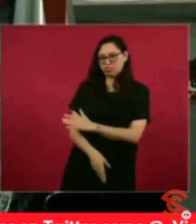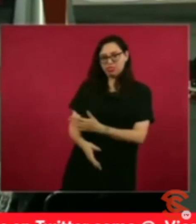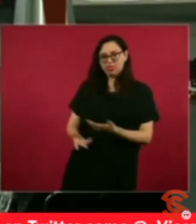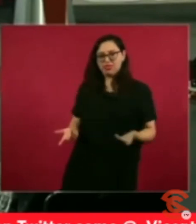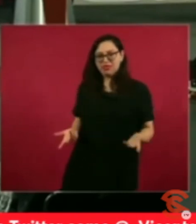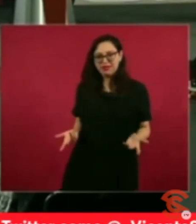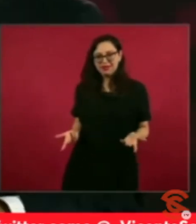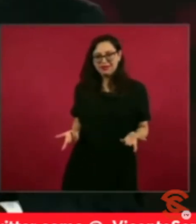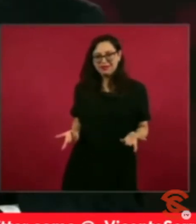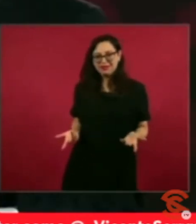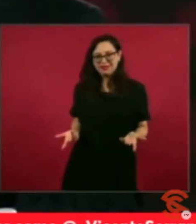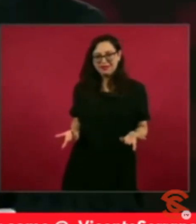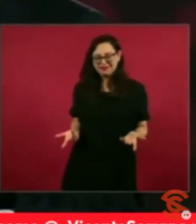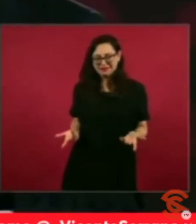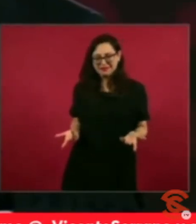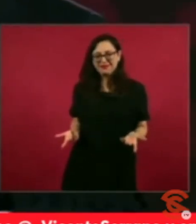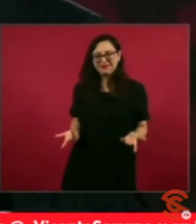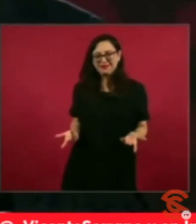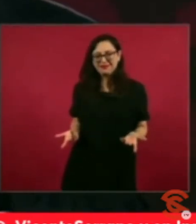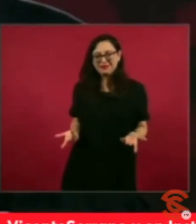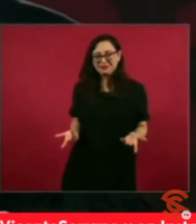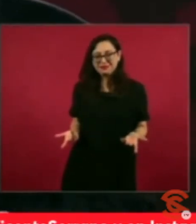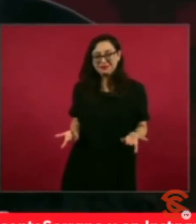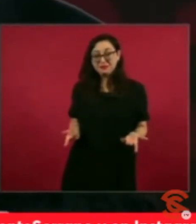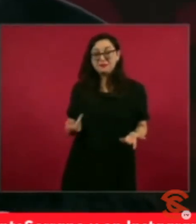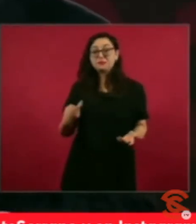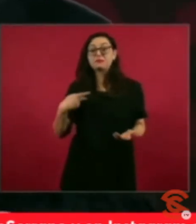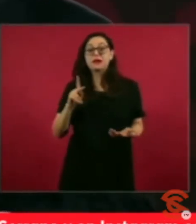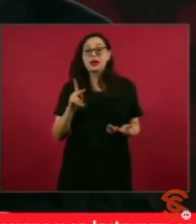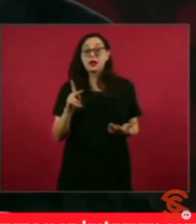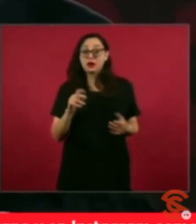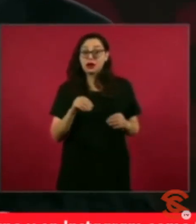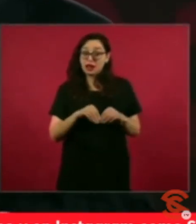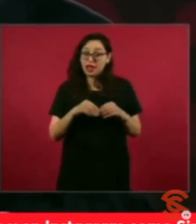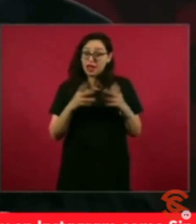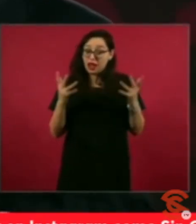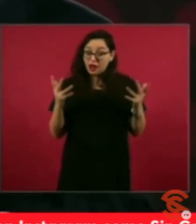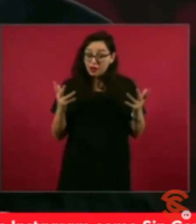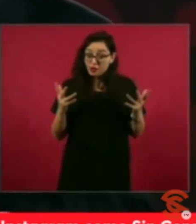bien a la mayoría del pueblo,